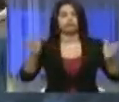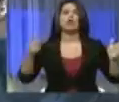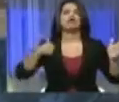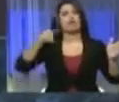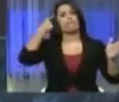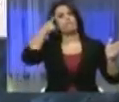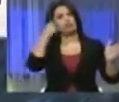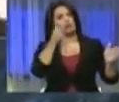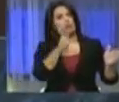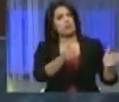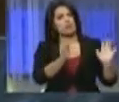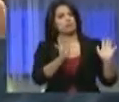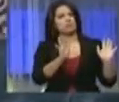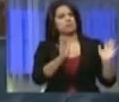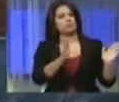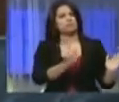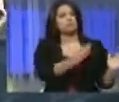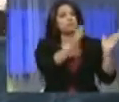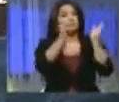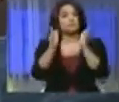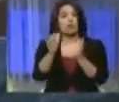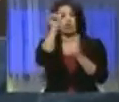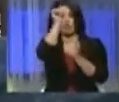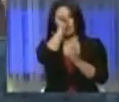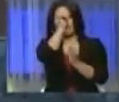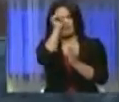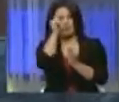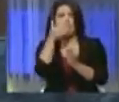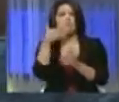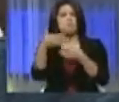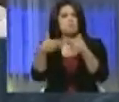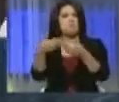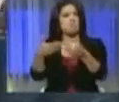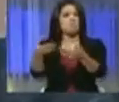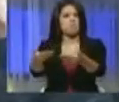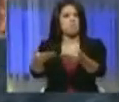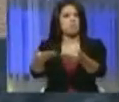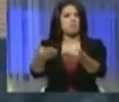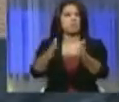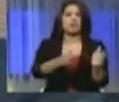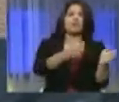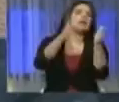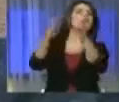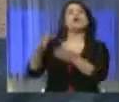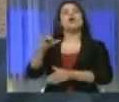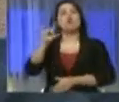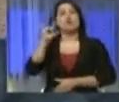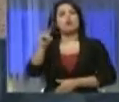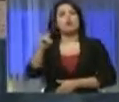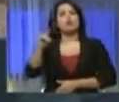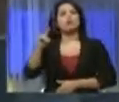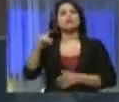el domingo mejoró, el lunes ya comenzó a hacer un paso peatonal,